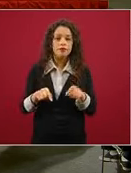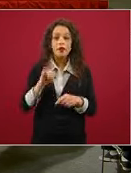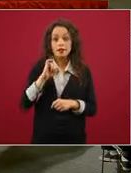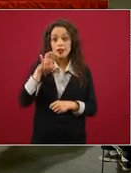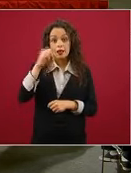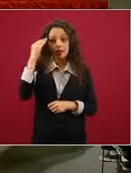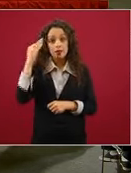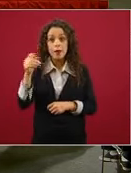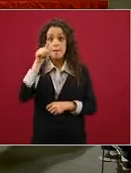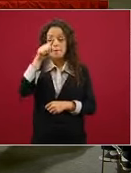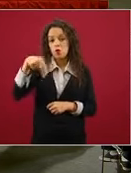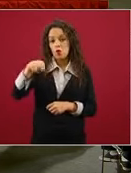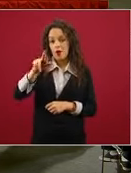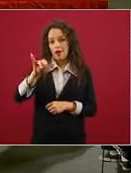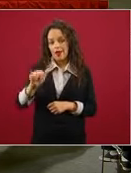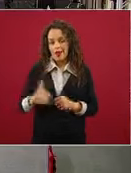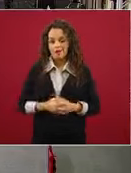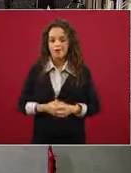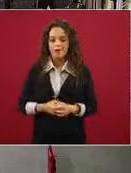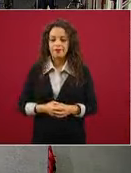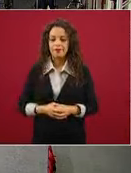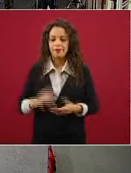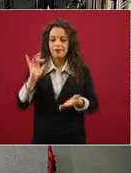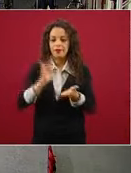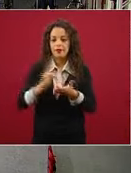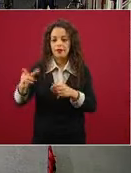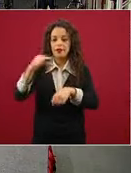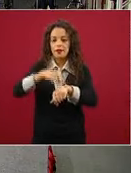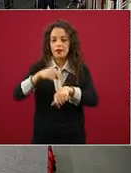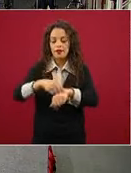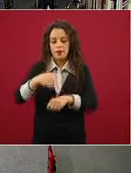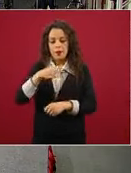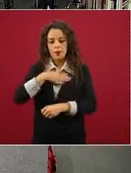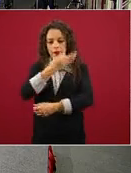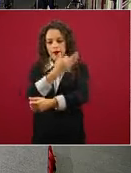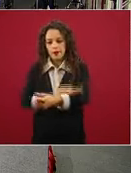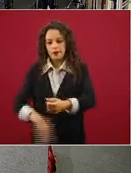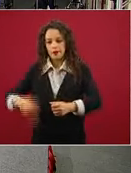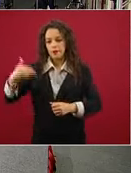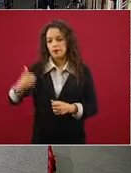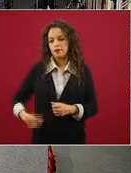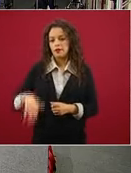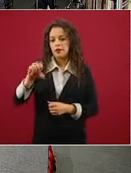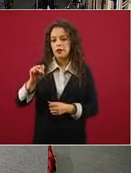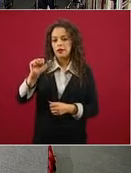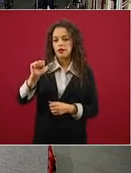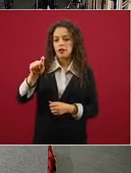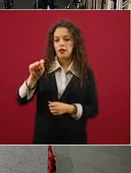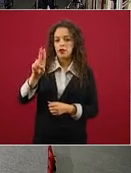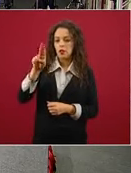5 minutos, sin embargo. Gracias, doctor. Muy buenas tardes. Saturnino Reyes, de Diario Locutor.